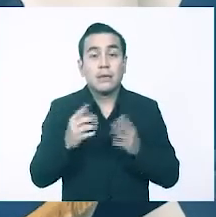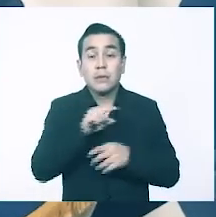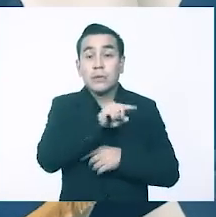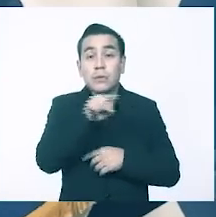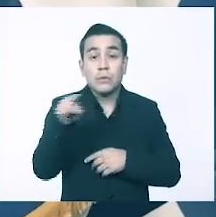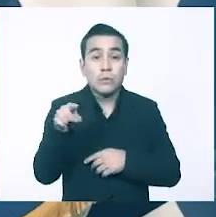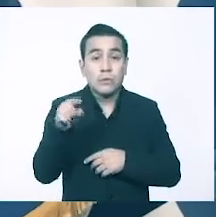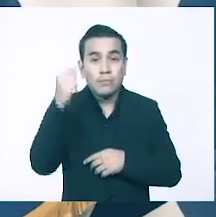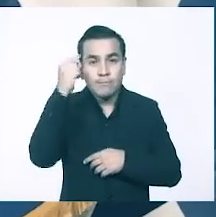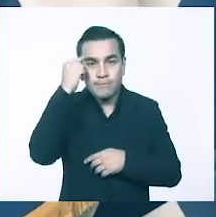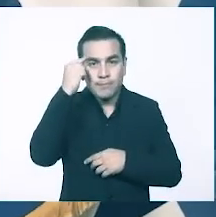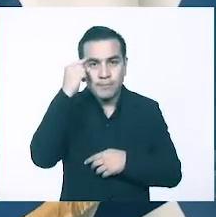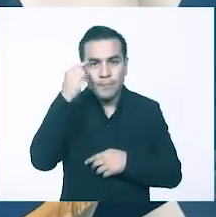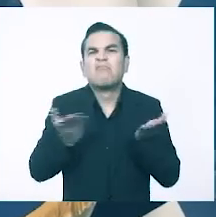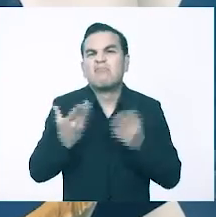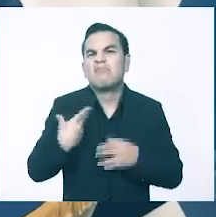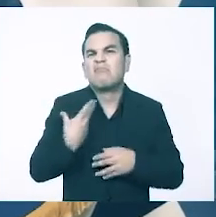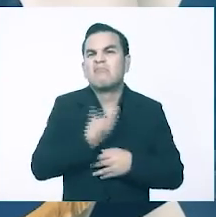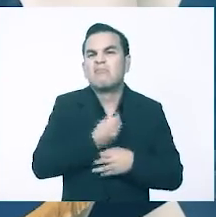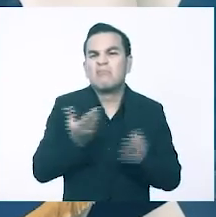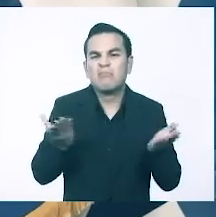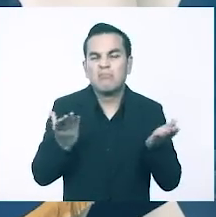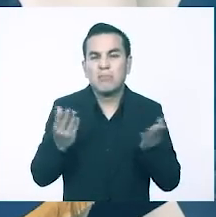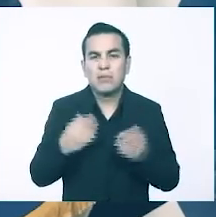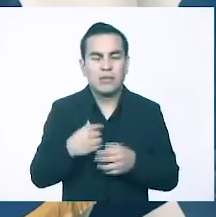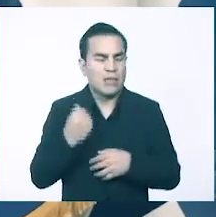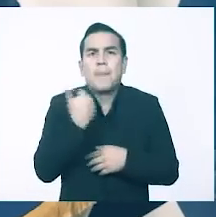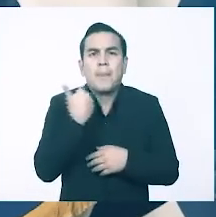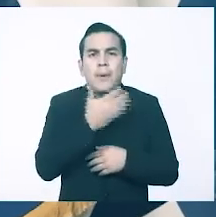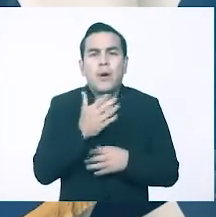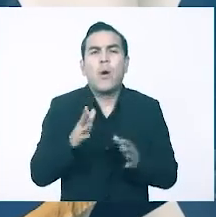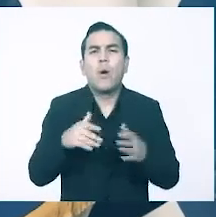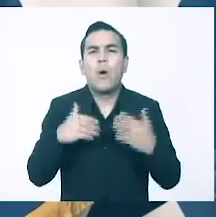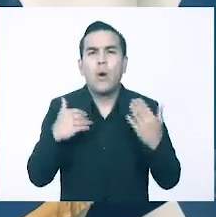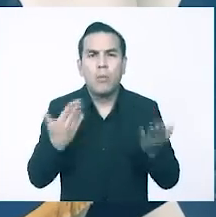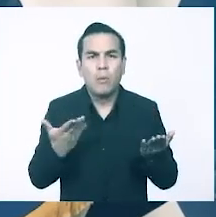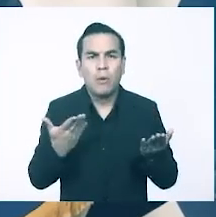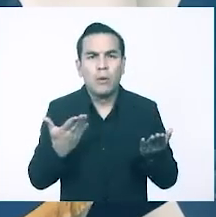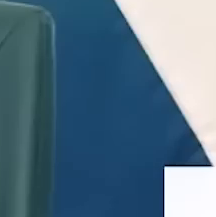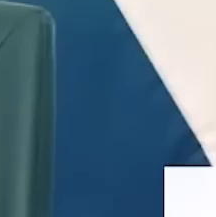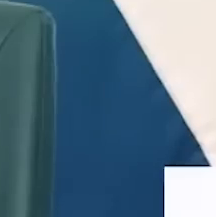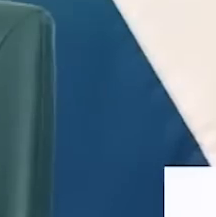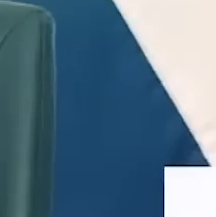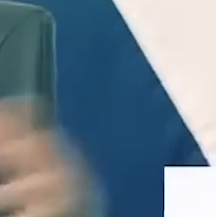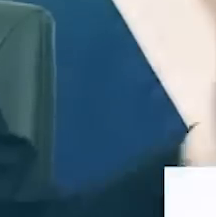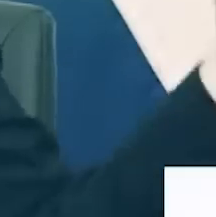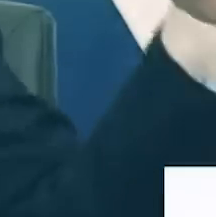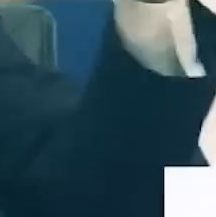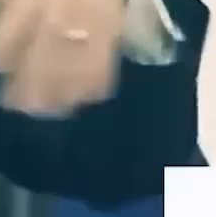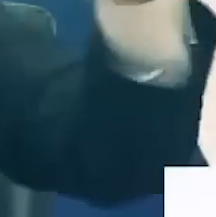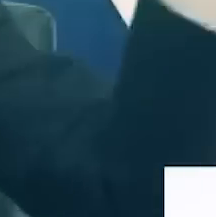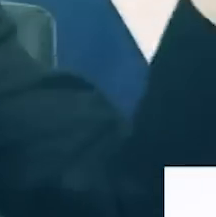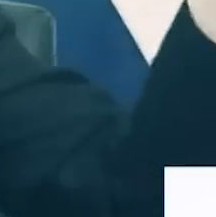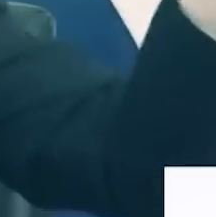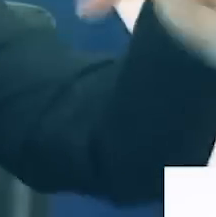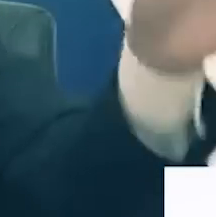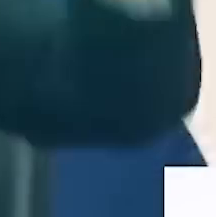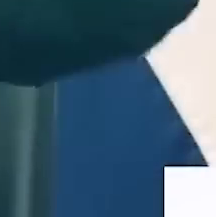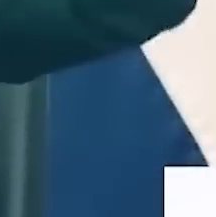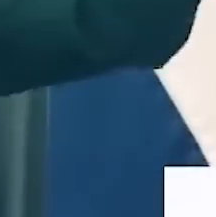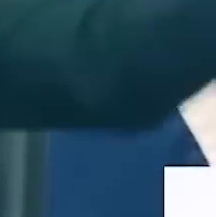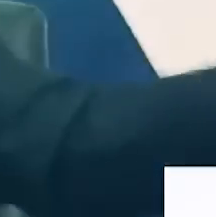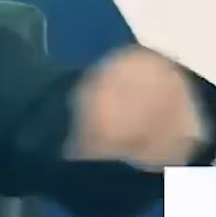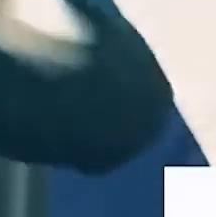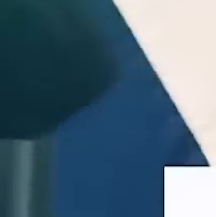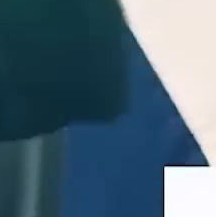consonancia. ¿Pero qué fue lo que hicimos? Que alguien me explique por qué las condenas. Dejamos que la gente se manifieste todo lo que